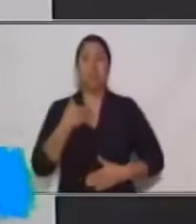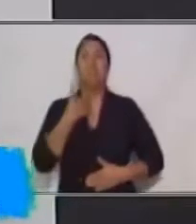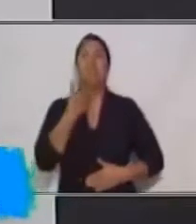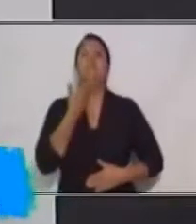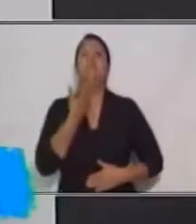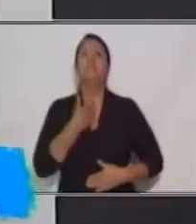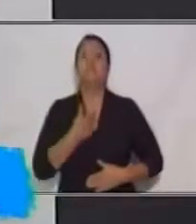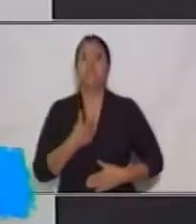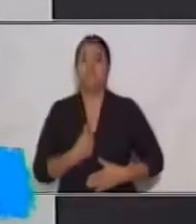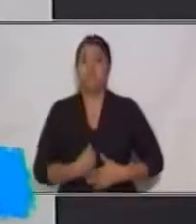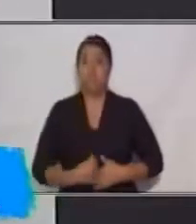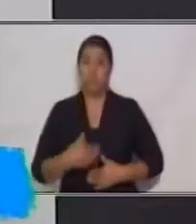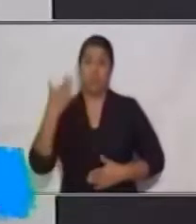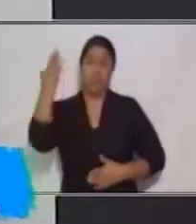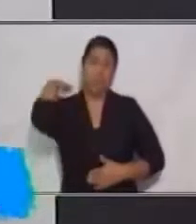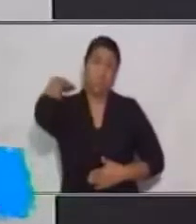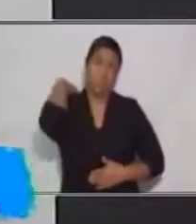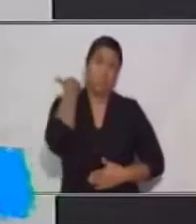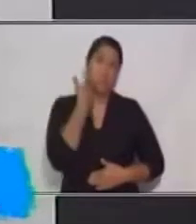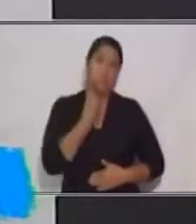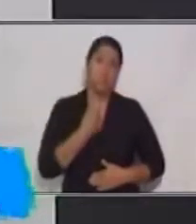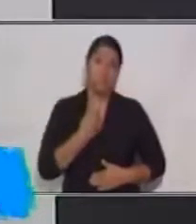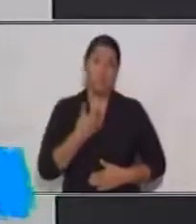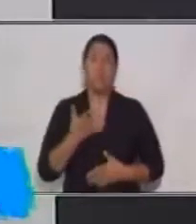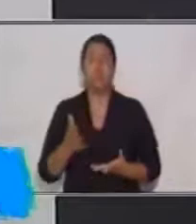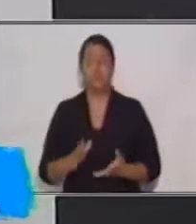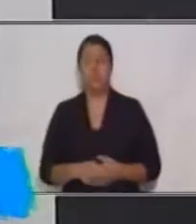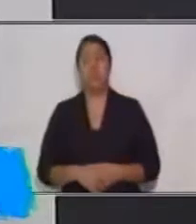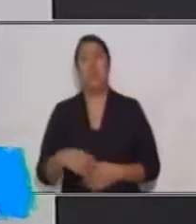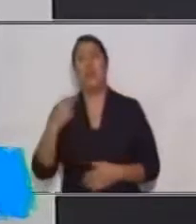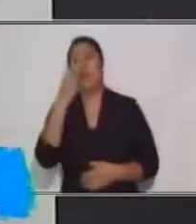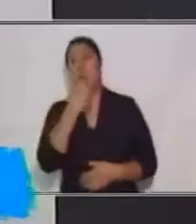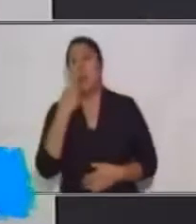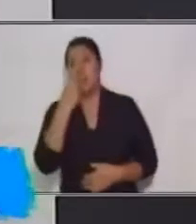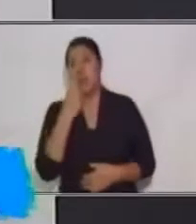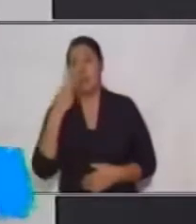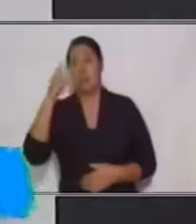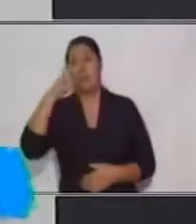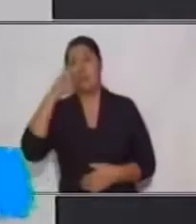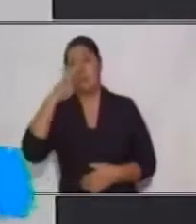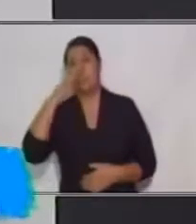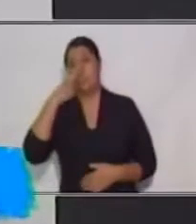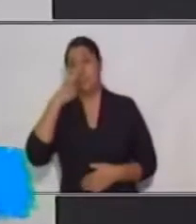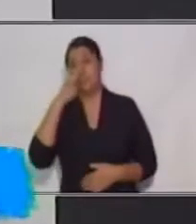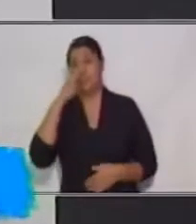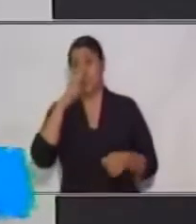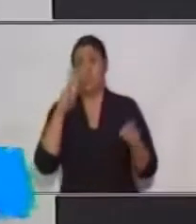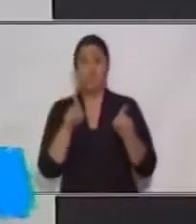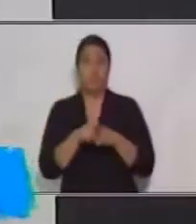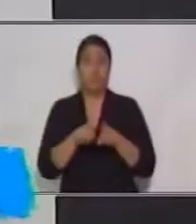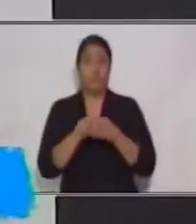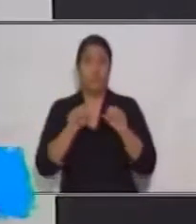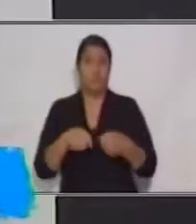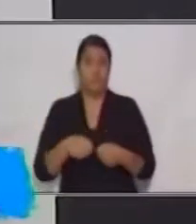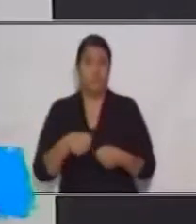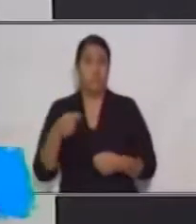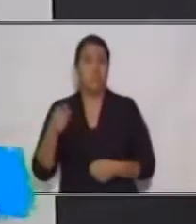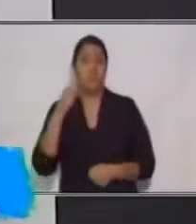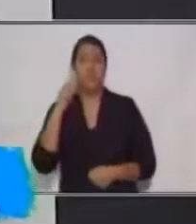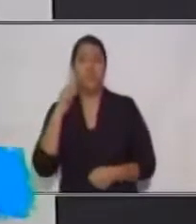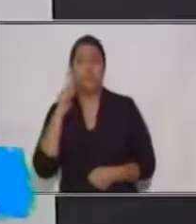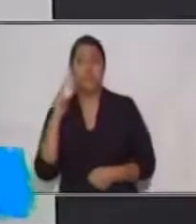ya los labios y nuestros conductos, ya sea oral o nasal, podemos identificar todos los